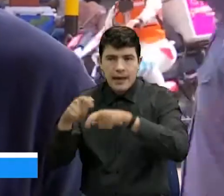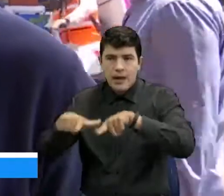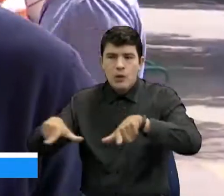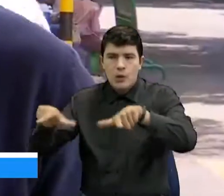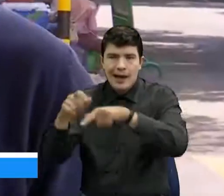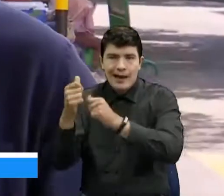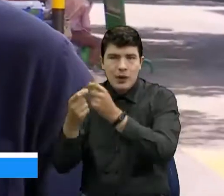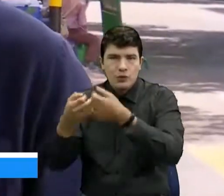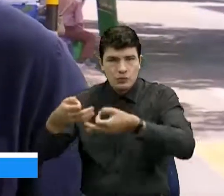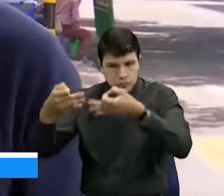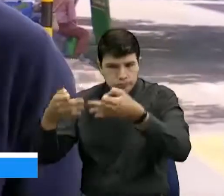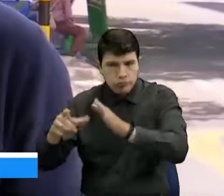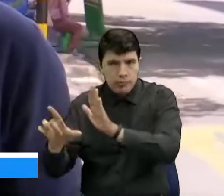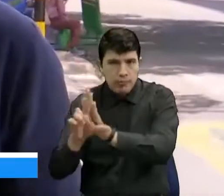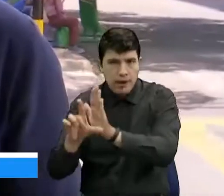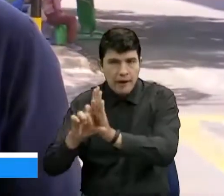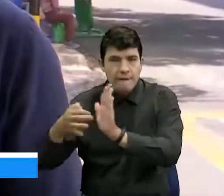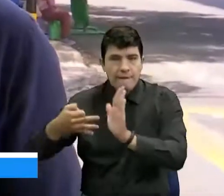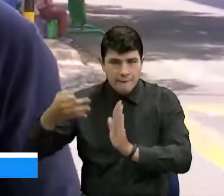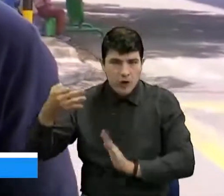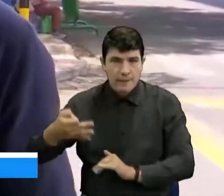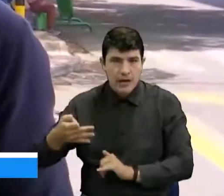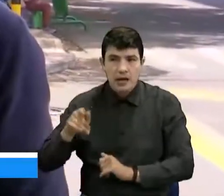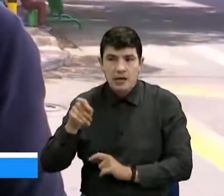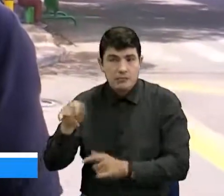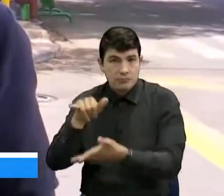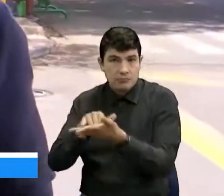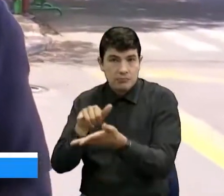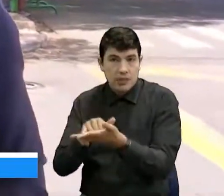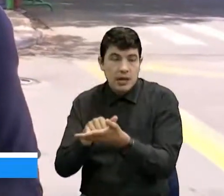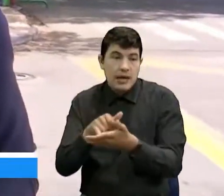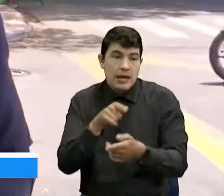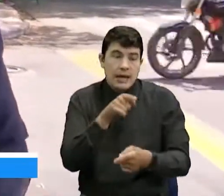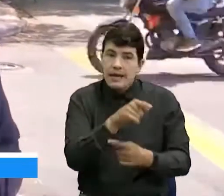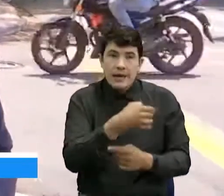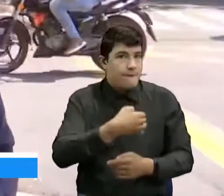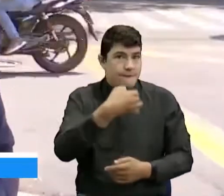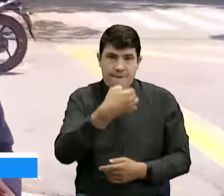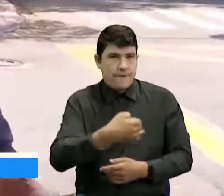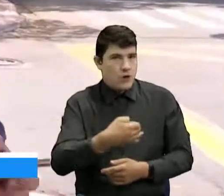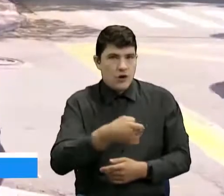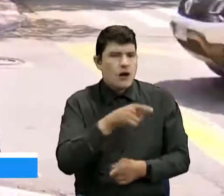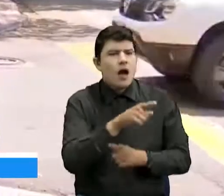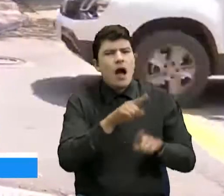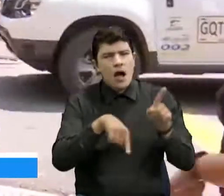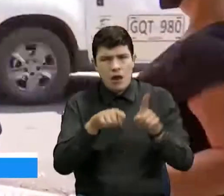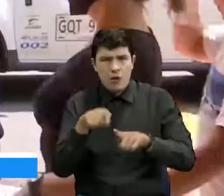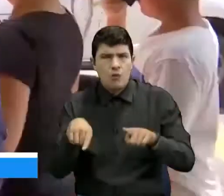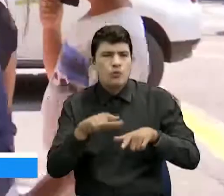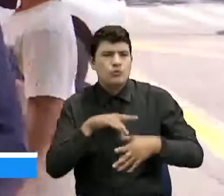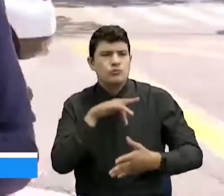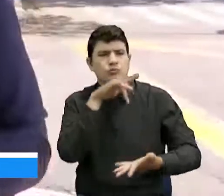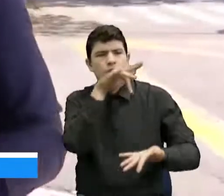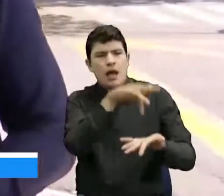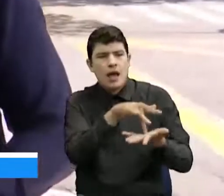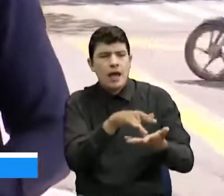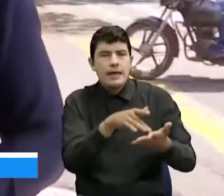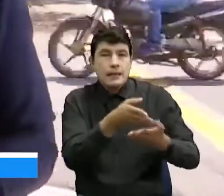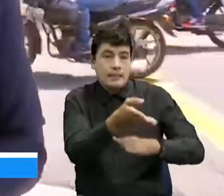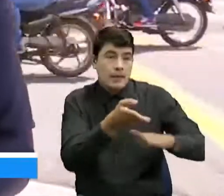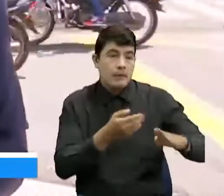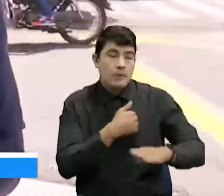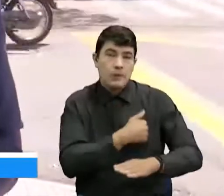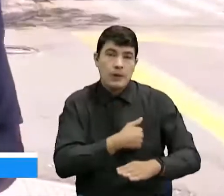visto afectados en medio de esta situación. Los comerciantes informales están llegando a algunos puntos e impiden el ingreso de